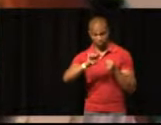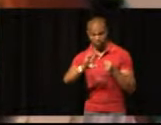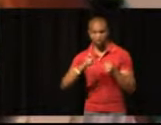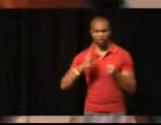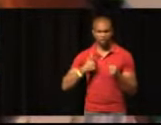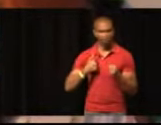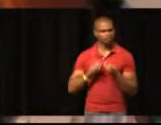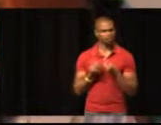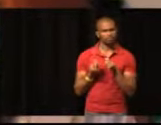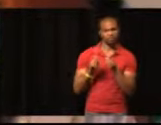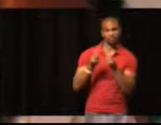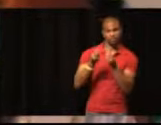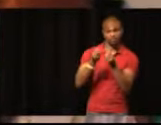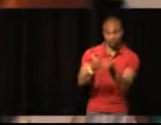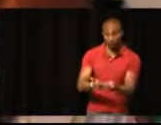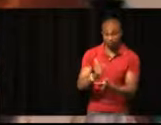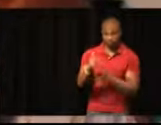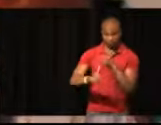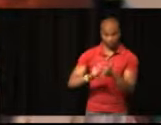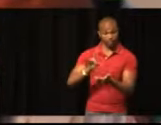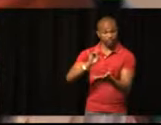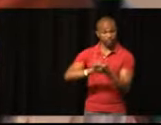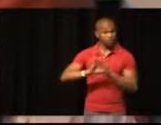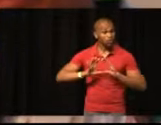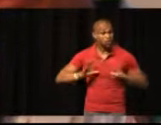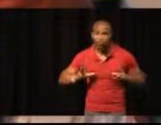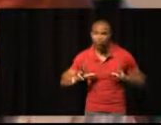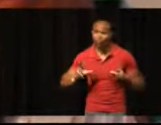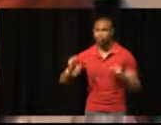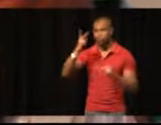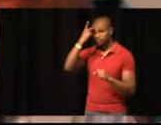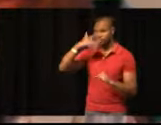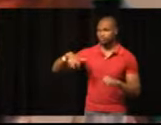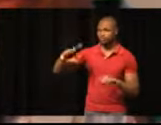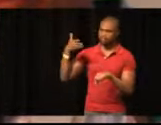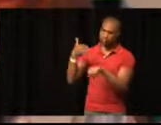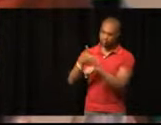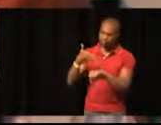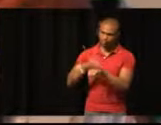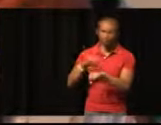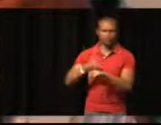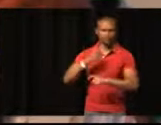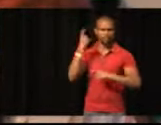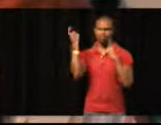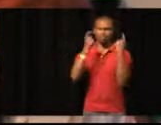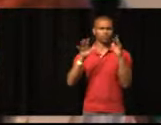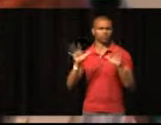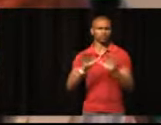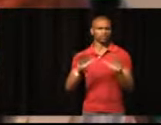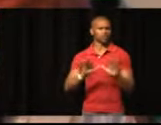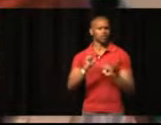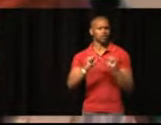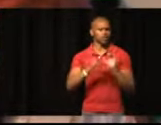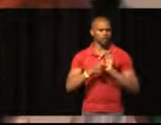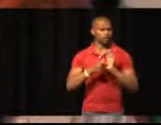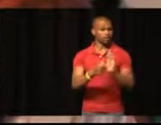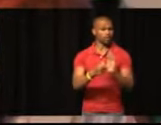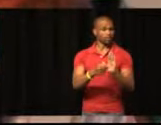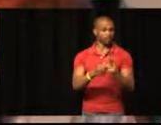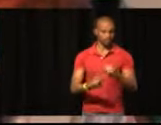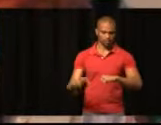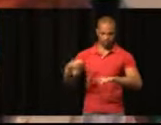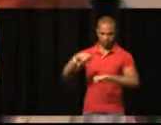donde yo proporciono una acción efectiva de todos los participantes sin la preocupación de que nos